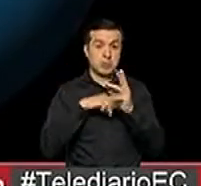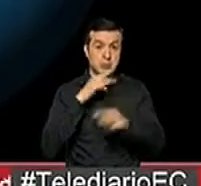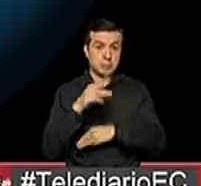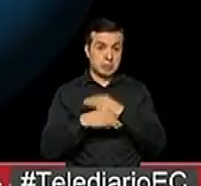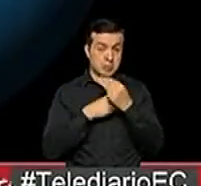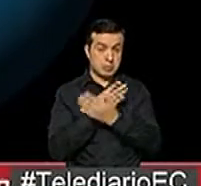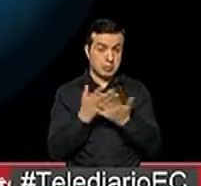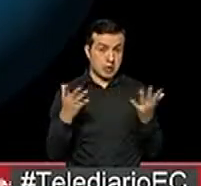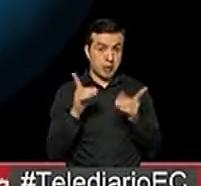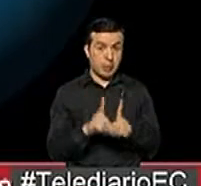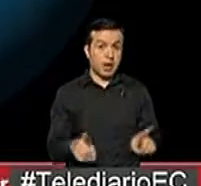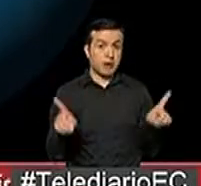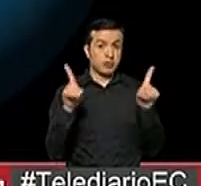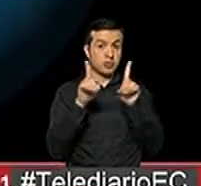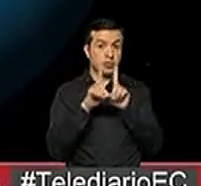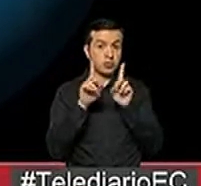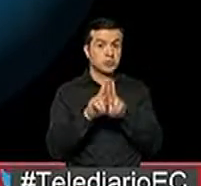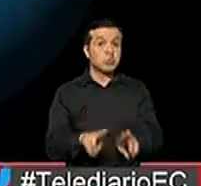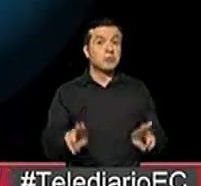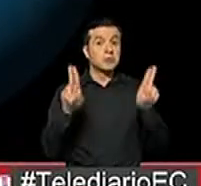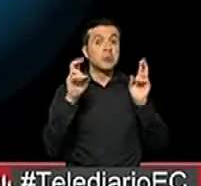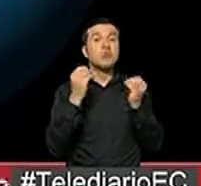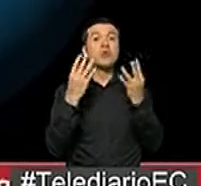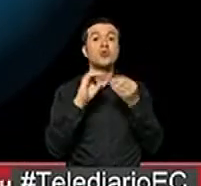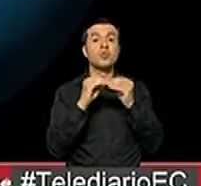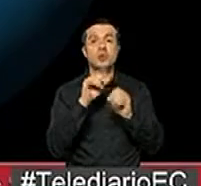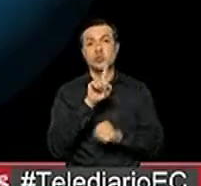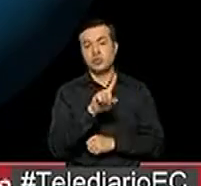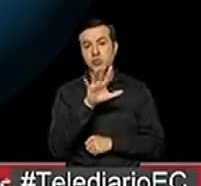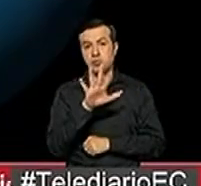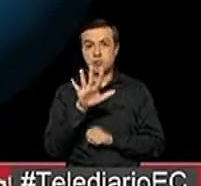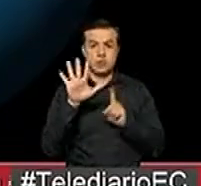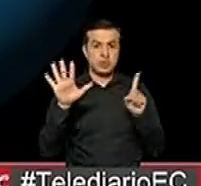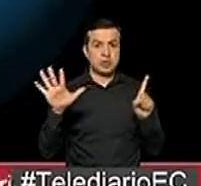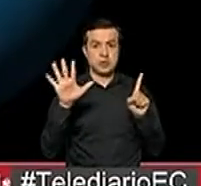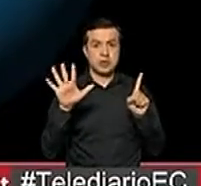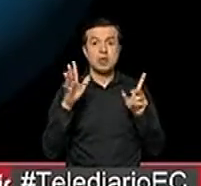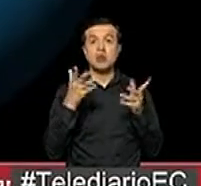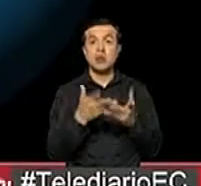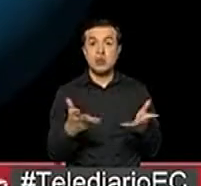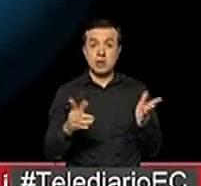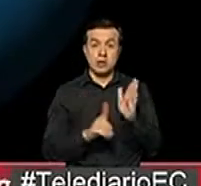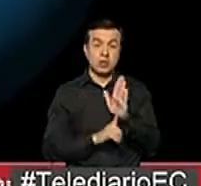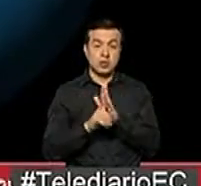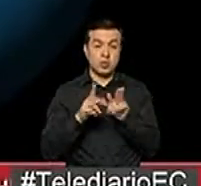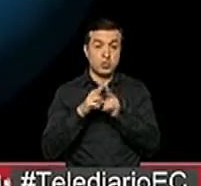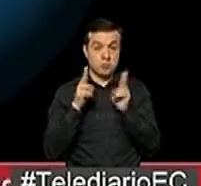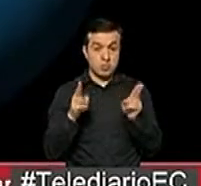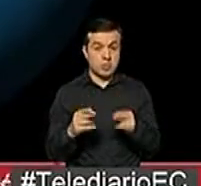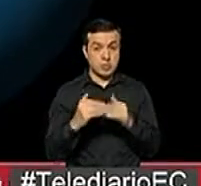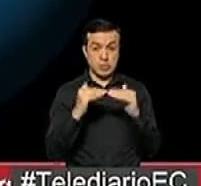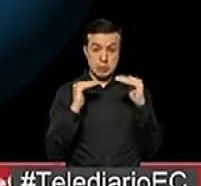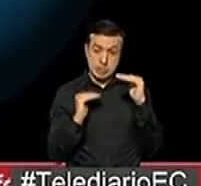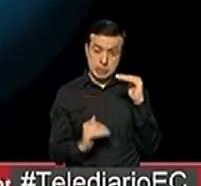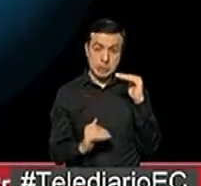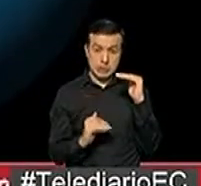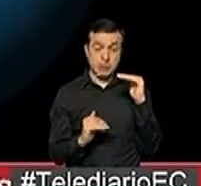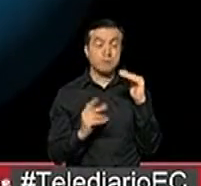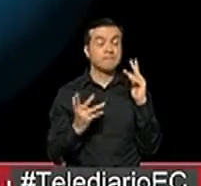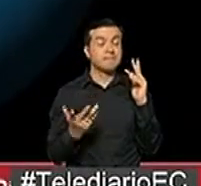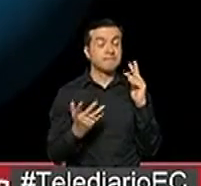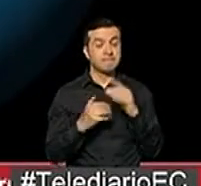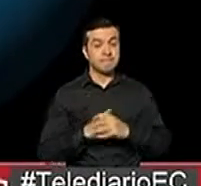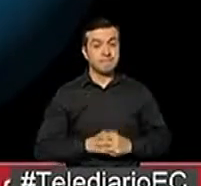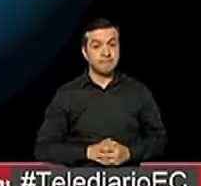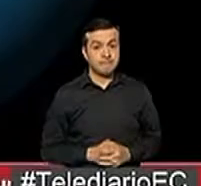De acuerdo con cifras de Naciones Unidas, se ubicó en el puesto 156 en el índice de desarrollo humano, considerado bajo. Néstor